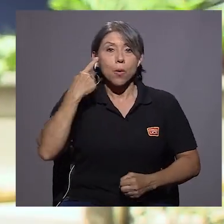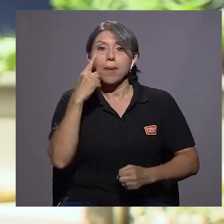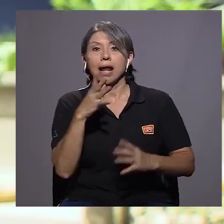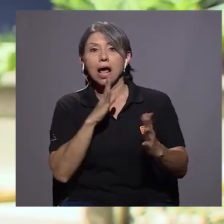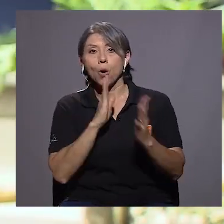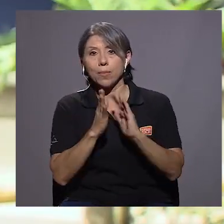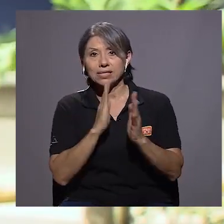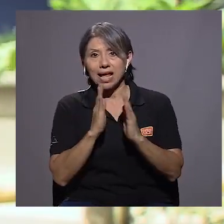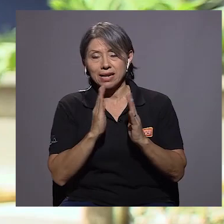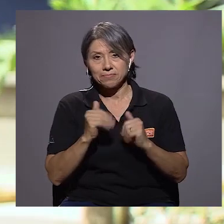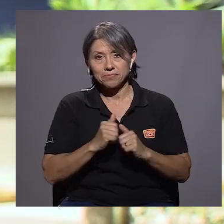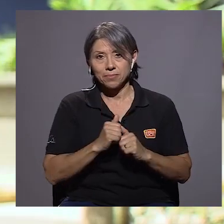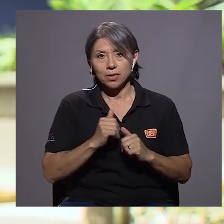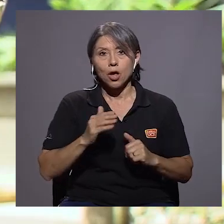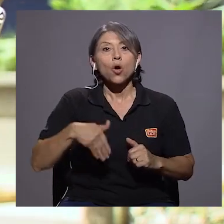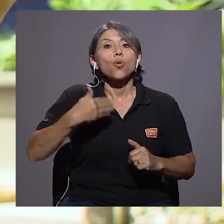poder